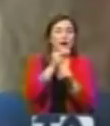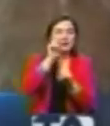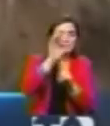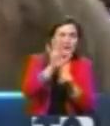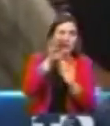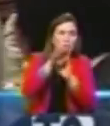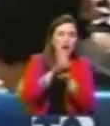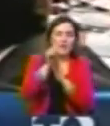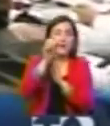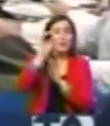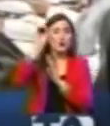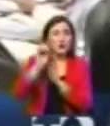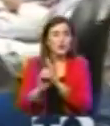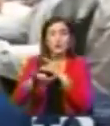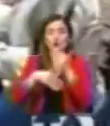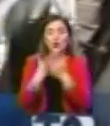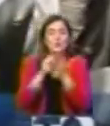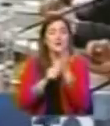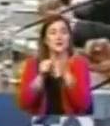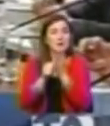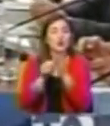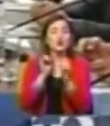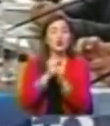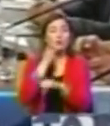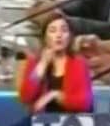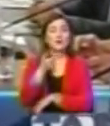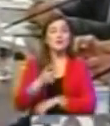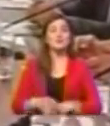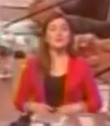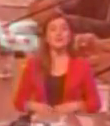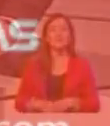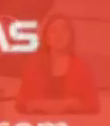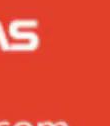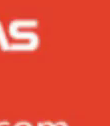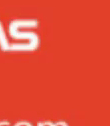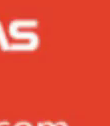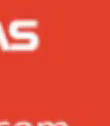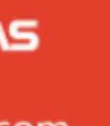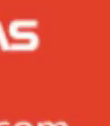el gasto en todos los ministerios y entidades estatales. Dayana Monroy, 24 horas.